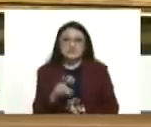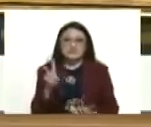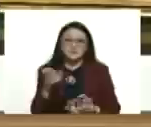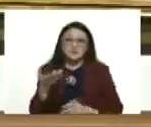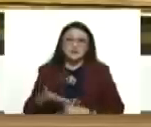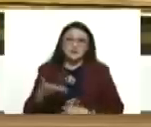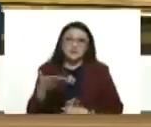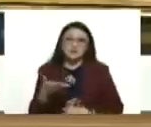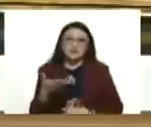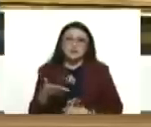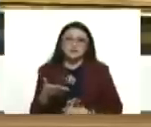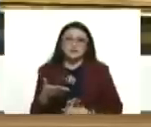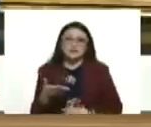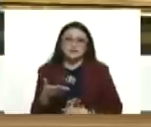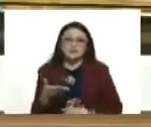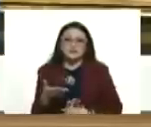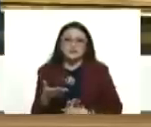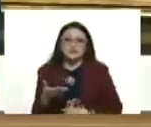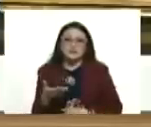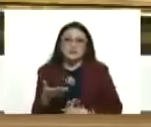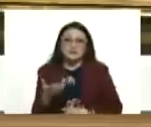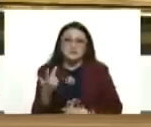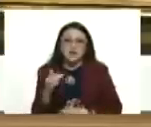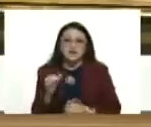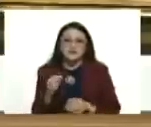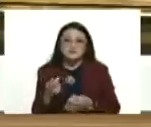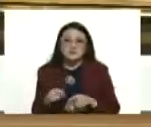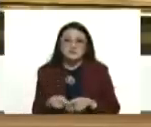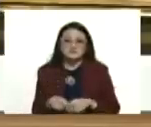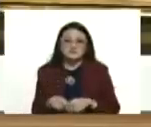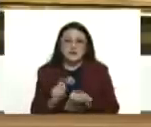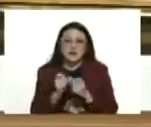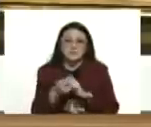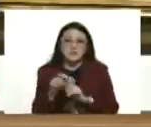fundamental para aniquilar ese sistema